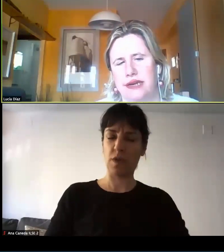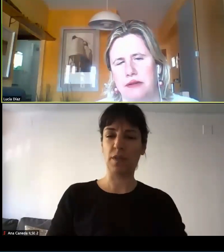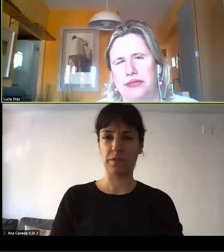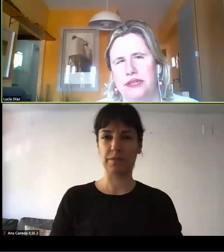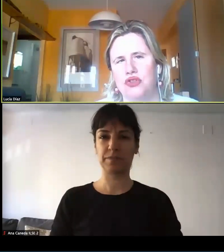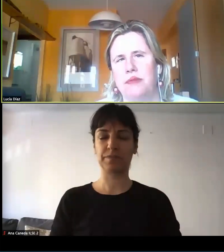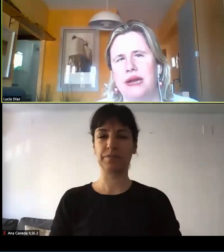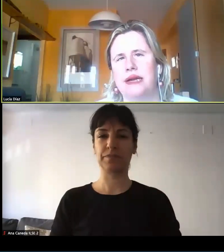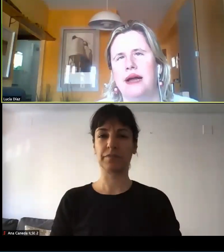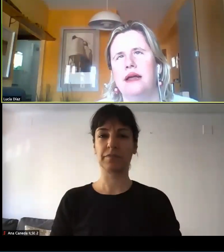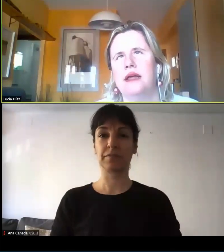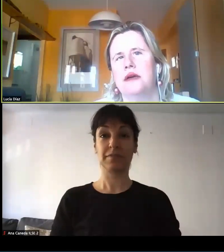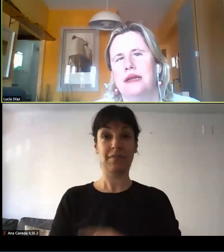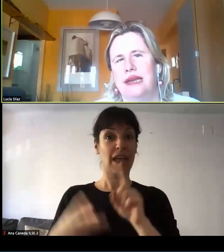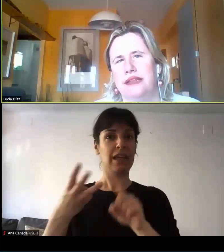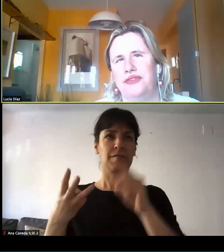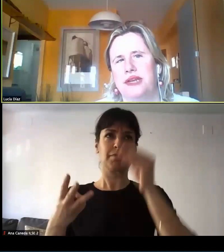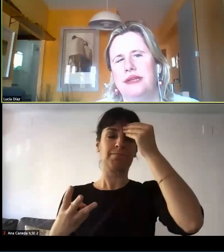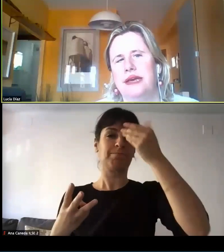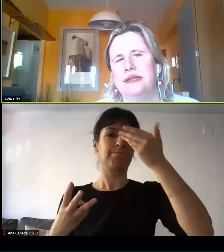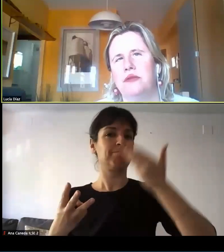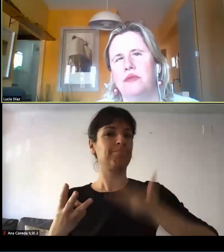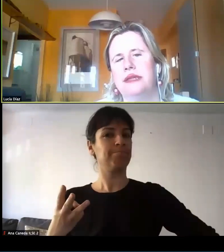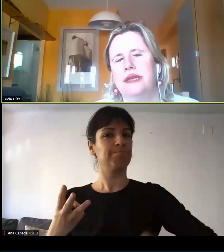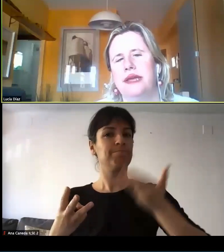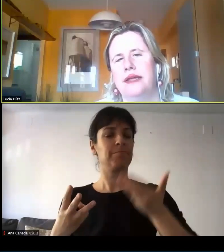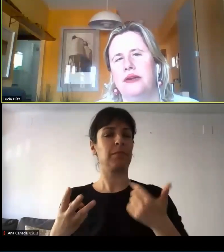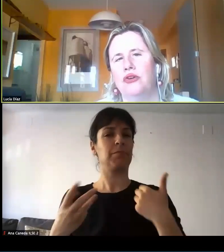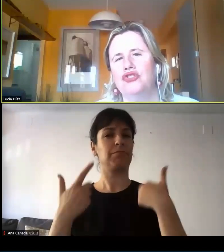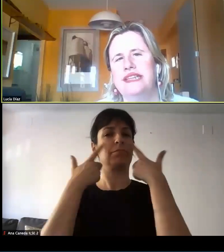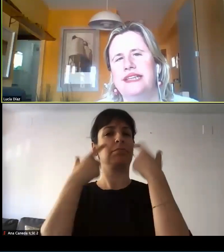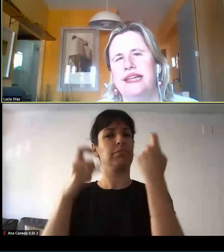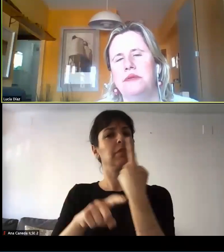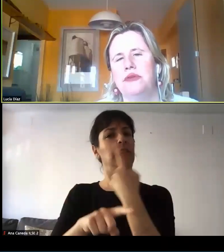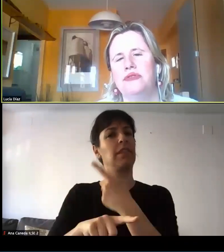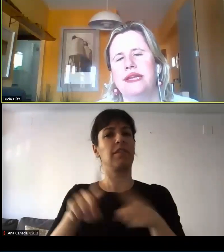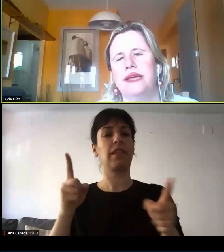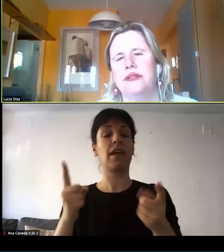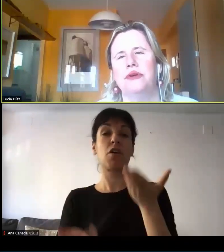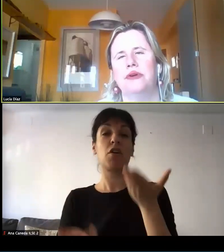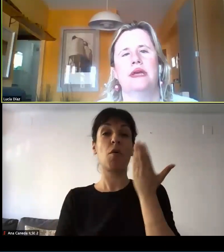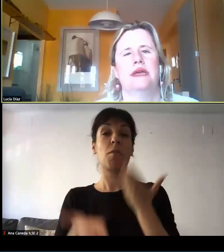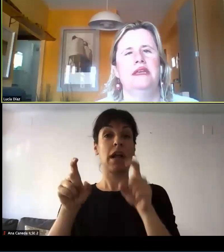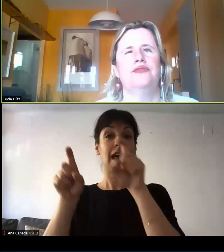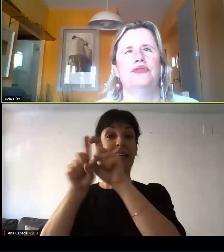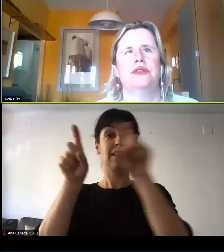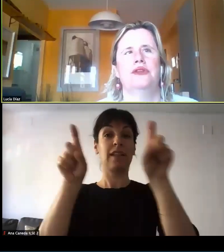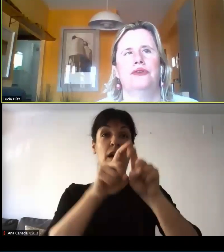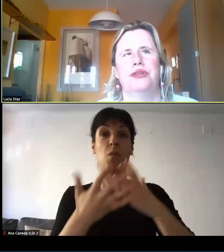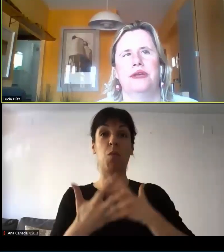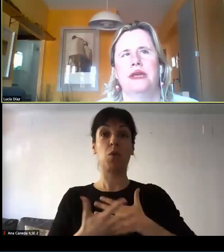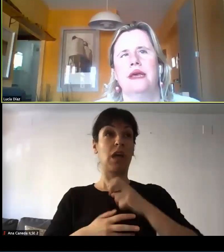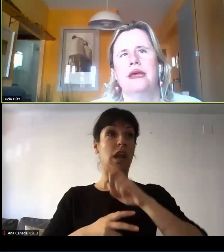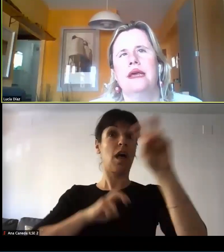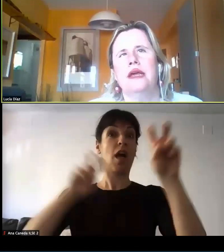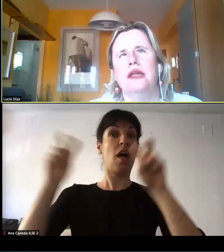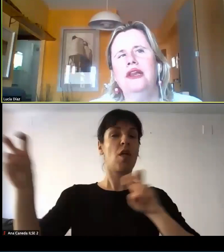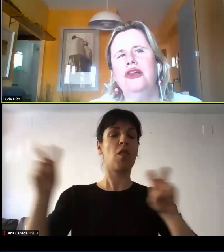que es relevante y esto marca la diferencia entre cualquier otra entidad de voluntariado y Fundación